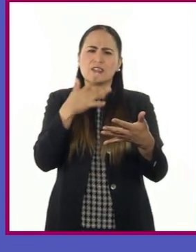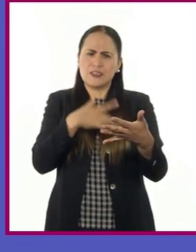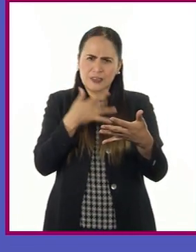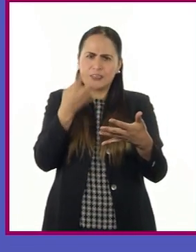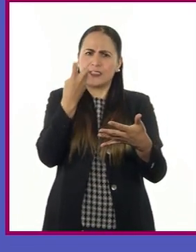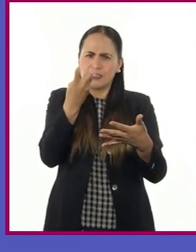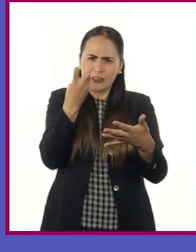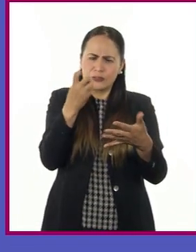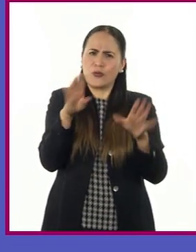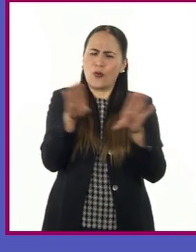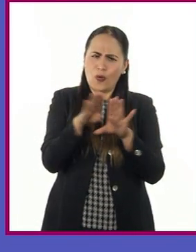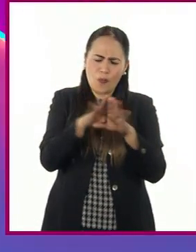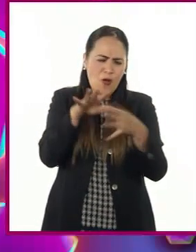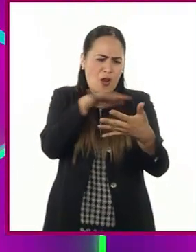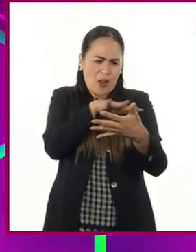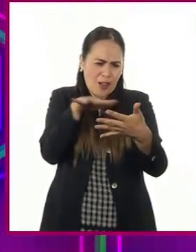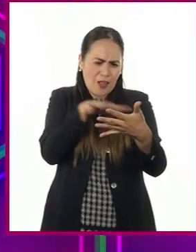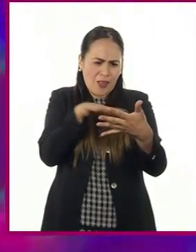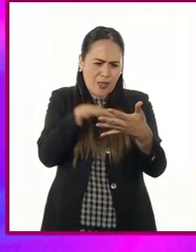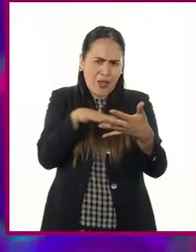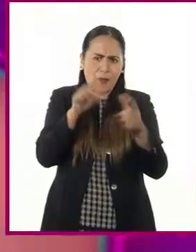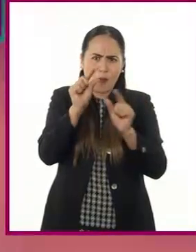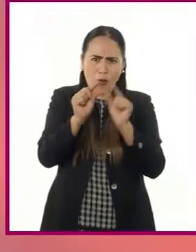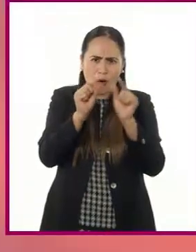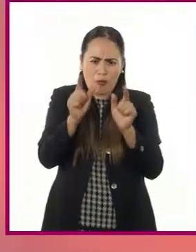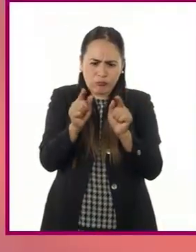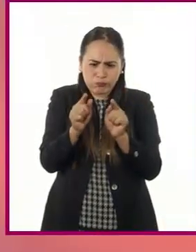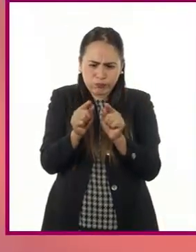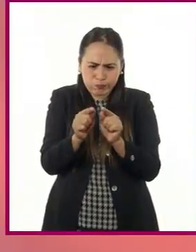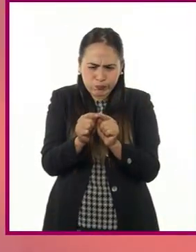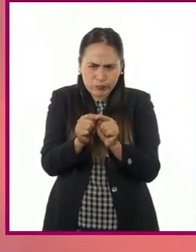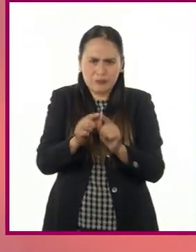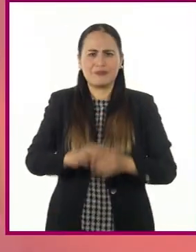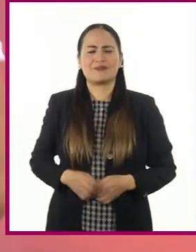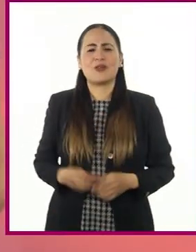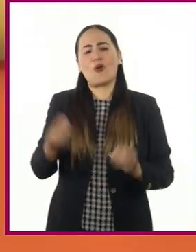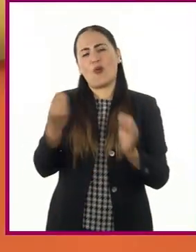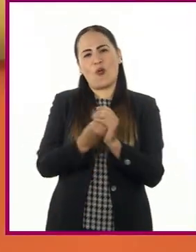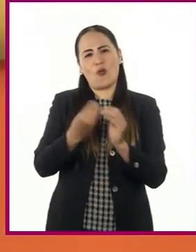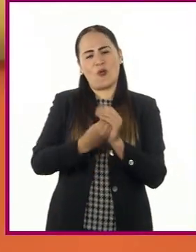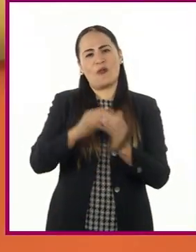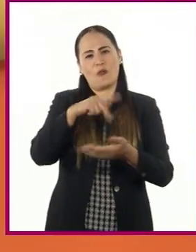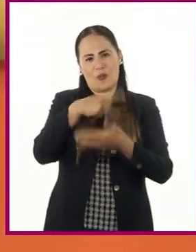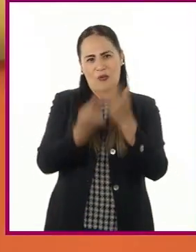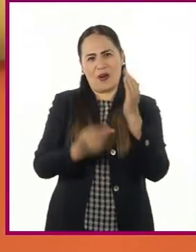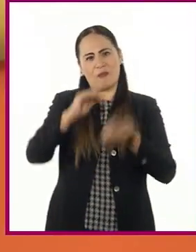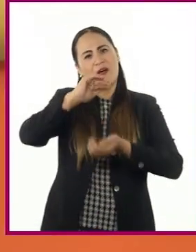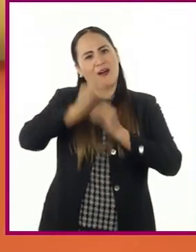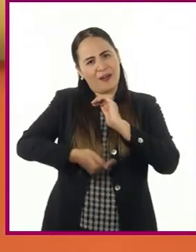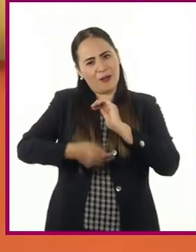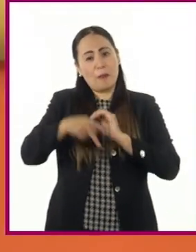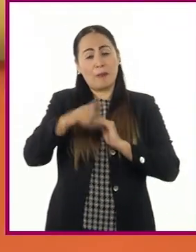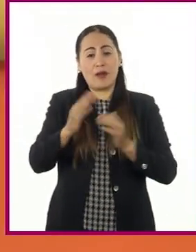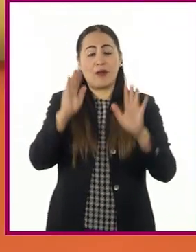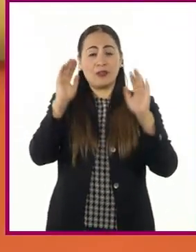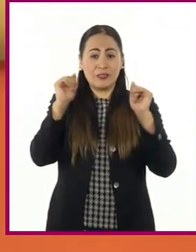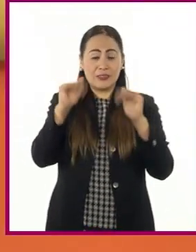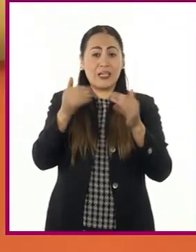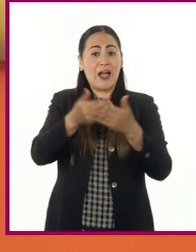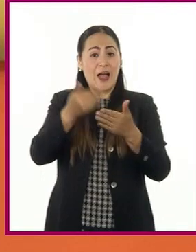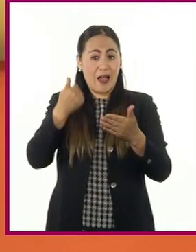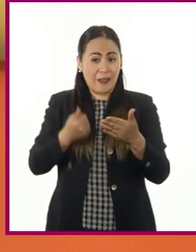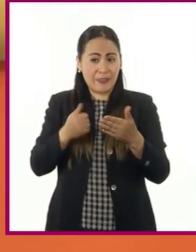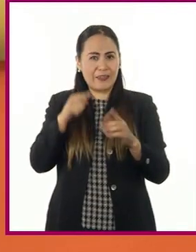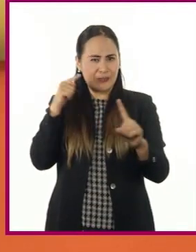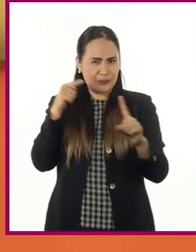físicamente conforme vamos leyendo. Hemos concluido esta sesión, pero antes de despedirme, quiero dejarles